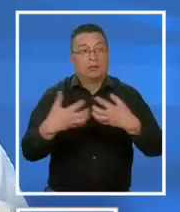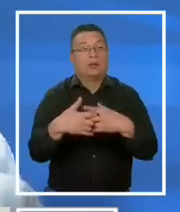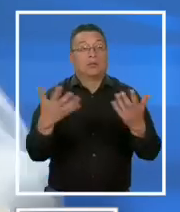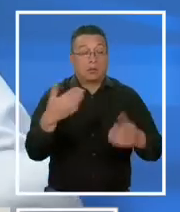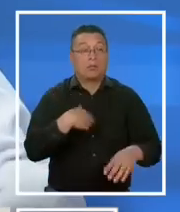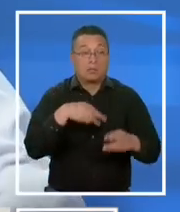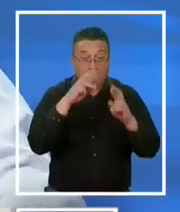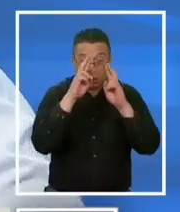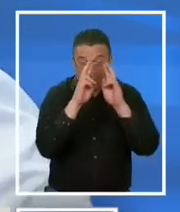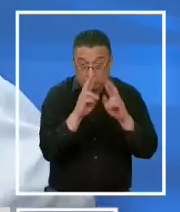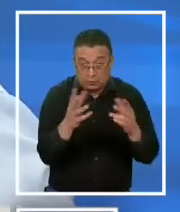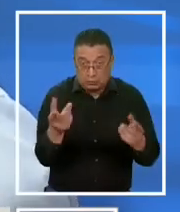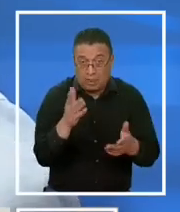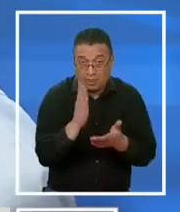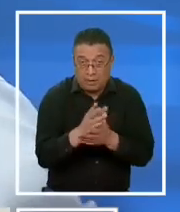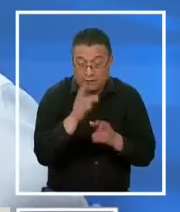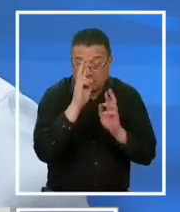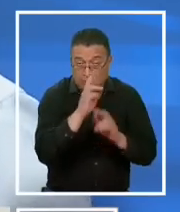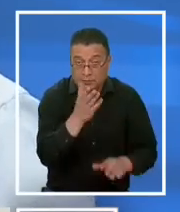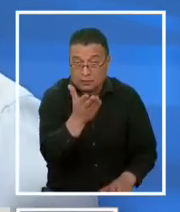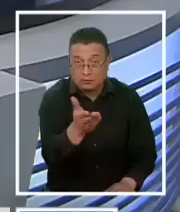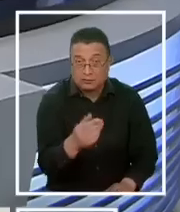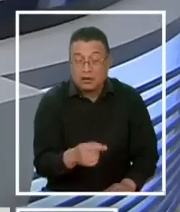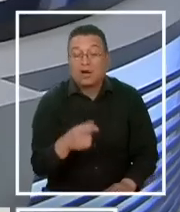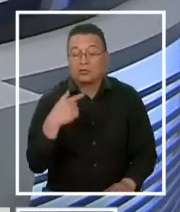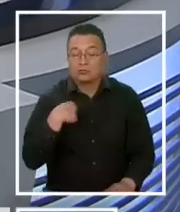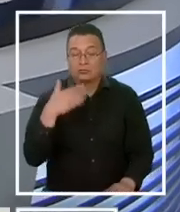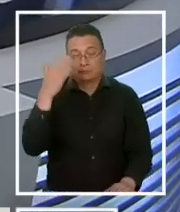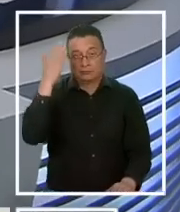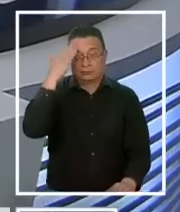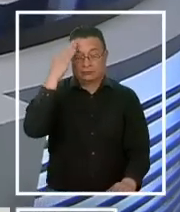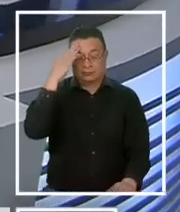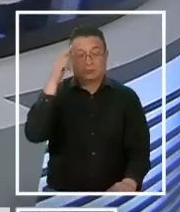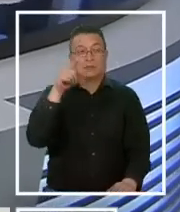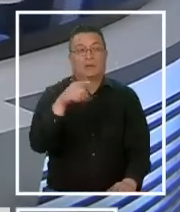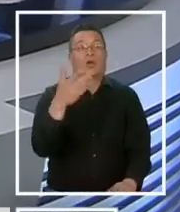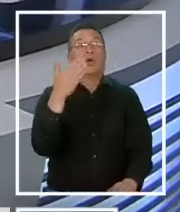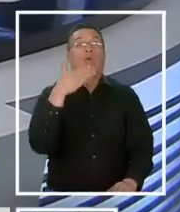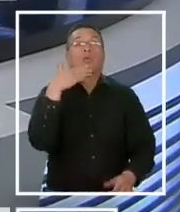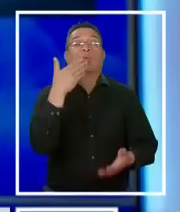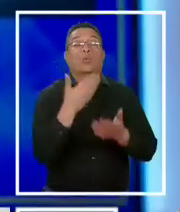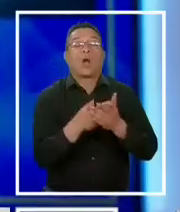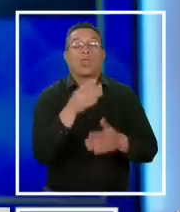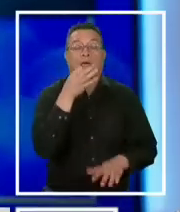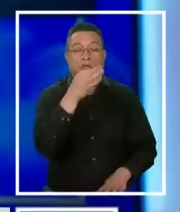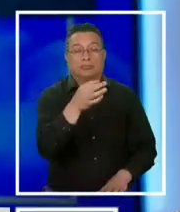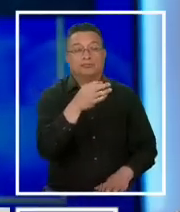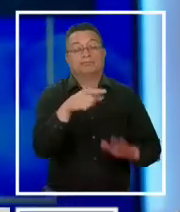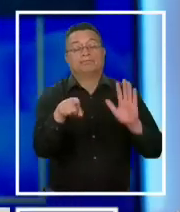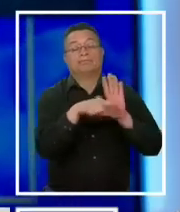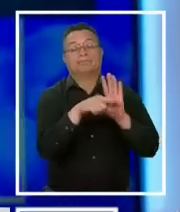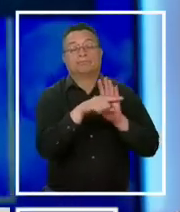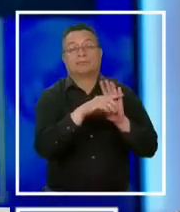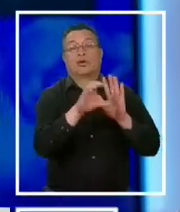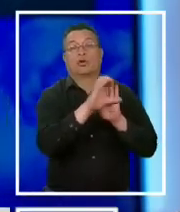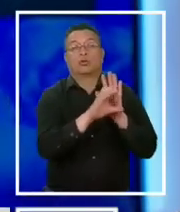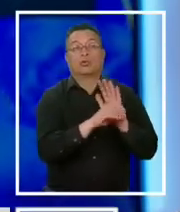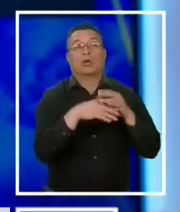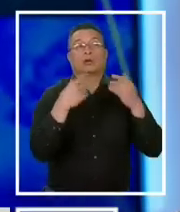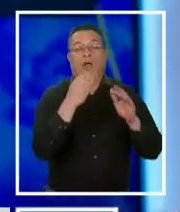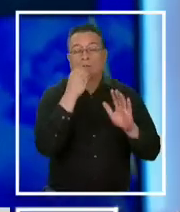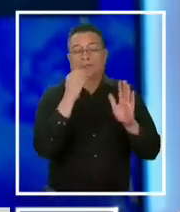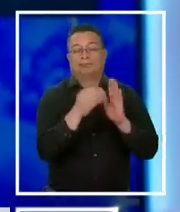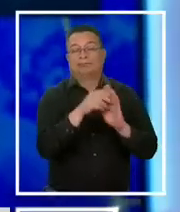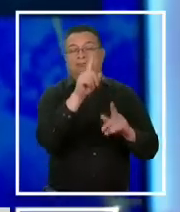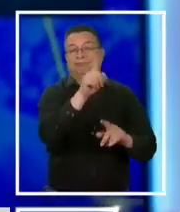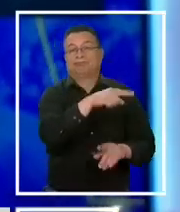con el mayor respeto que yo recordaba estaba recordando en qué momento se legitima la Constitución y ya se le pone